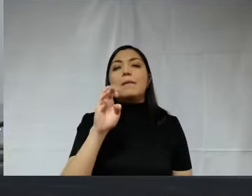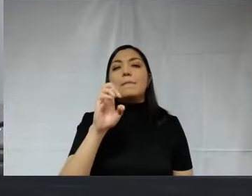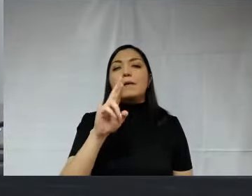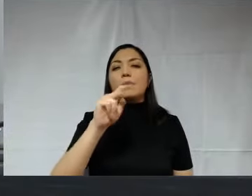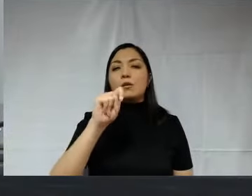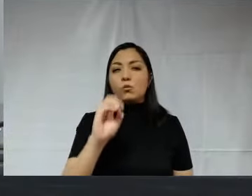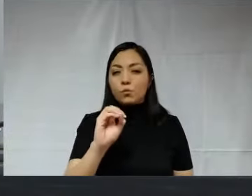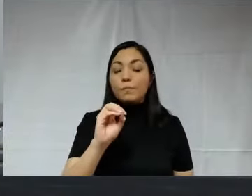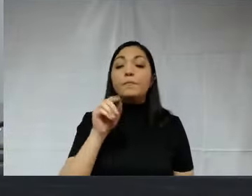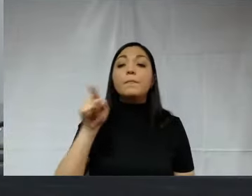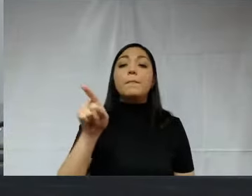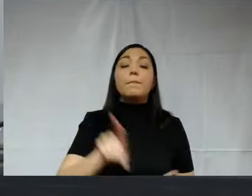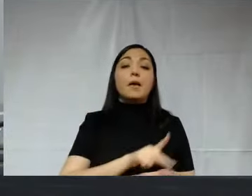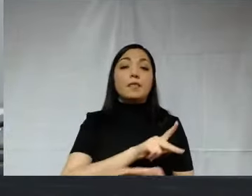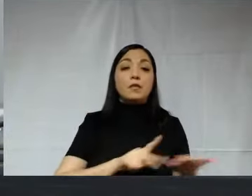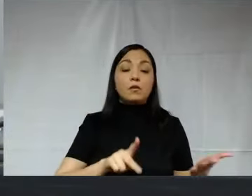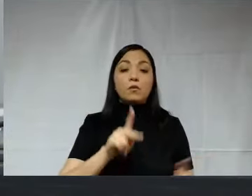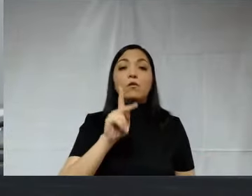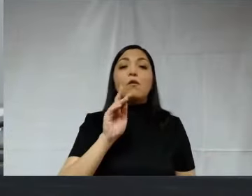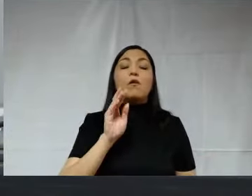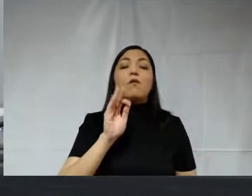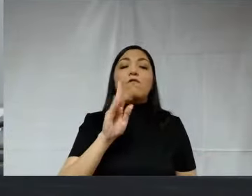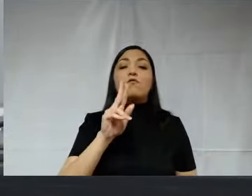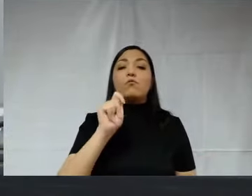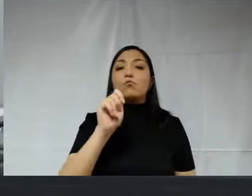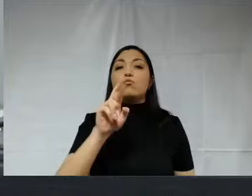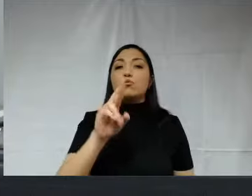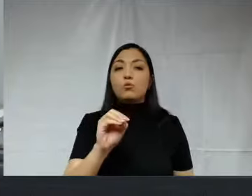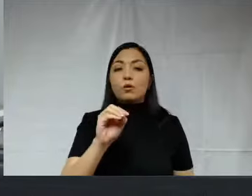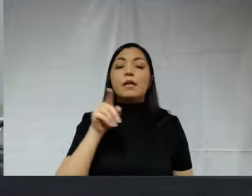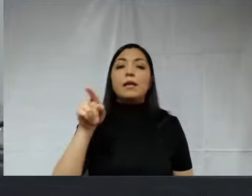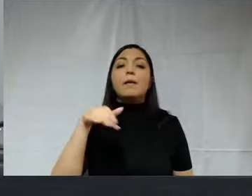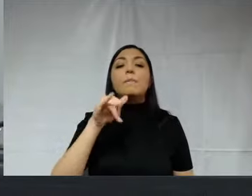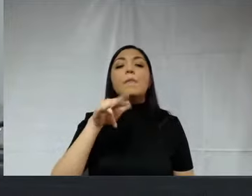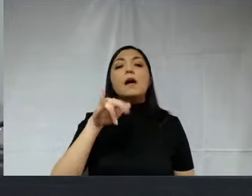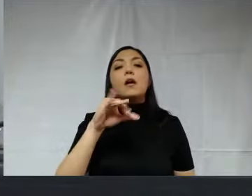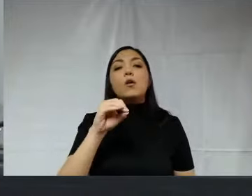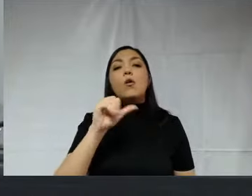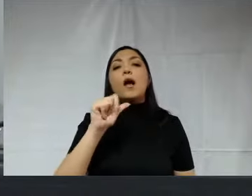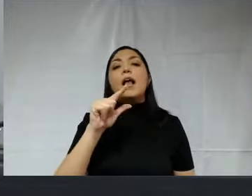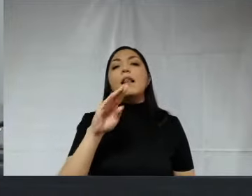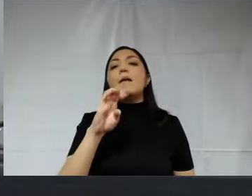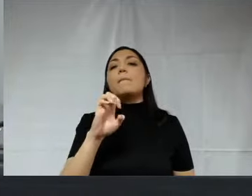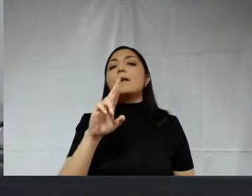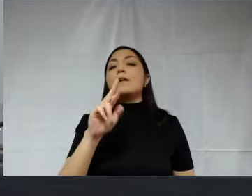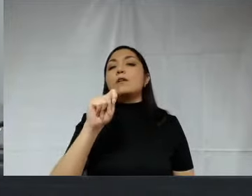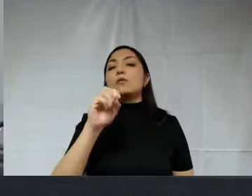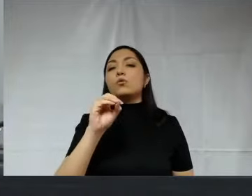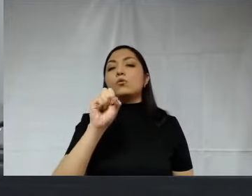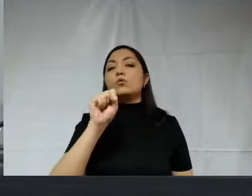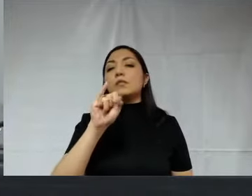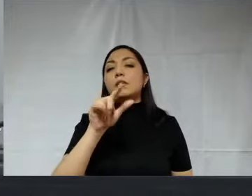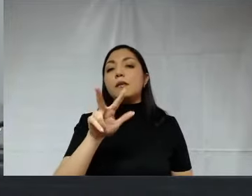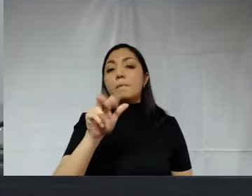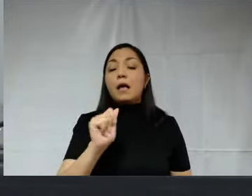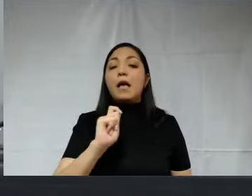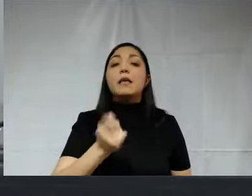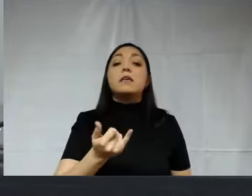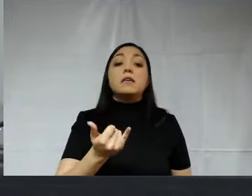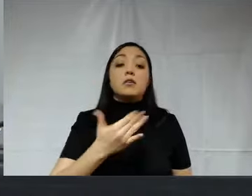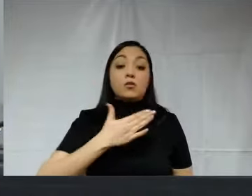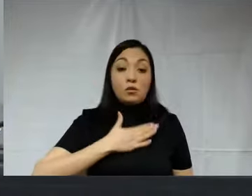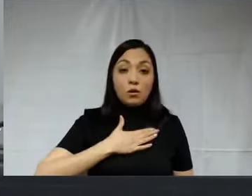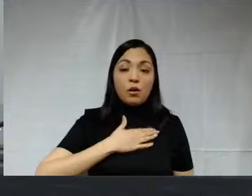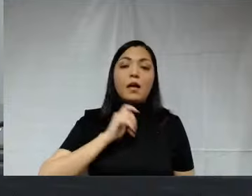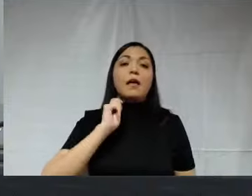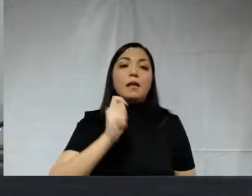Alberto Silva jimnez y el de la voz crisan flores Gar secretario de este por lo tanto al encontrarse la totalidad de los integrantes con derecho